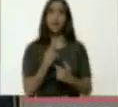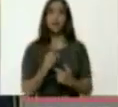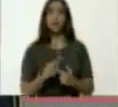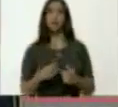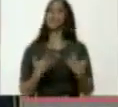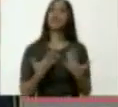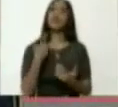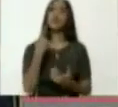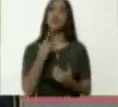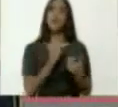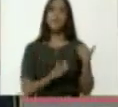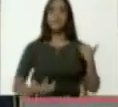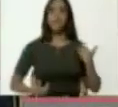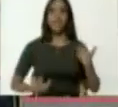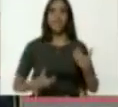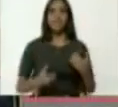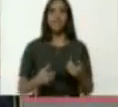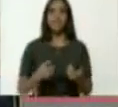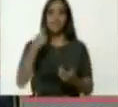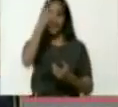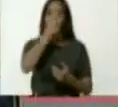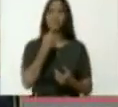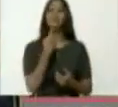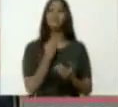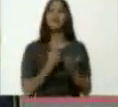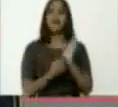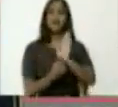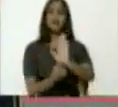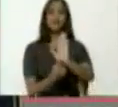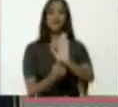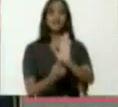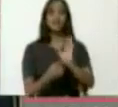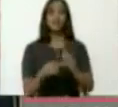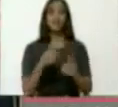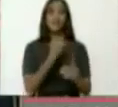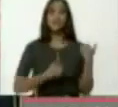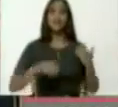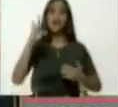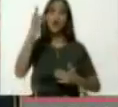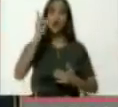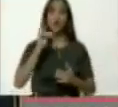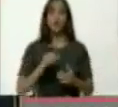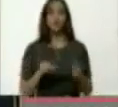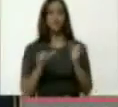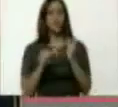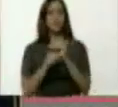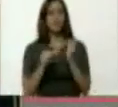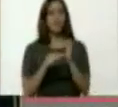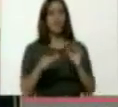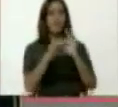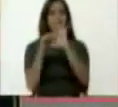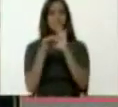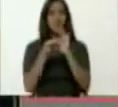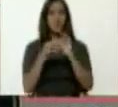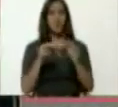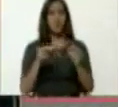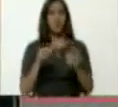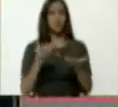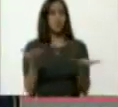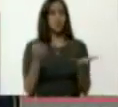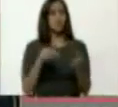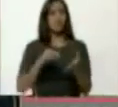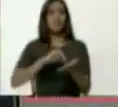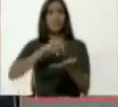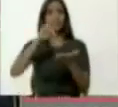único presidente que está saliendo a dar la cara? Evo Morales. ¿Dónde están las Naciones Unidas? ¿En dónde están los organismos multinacionales del